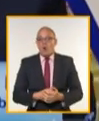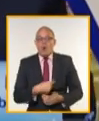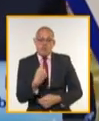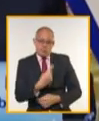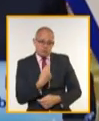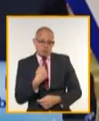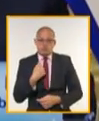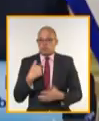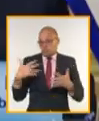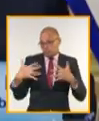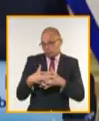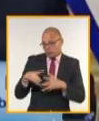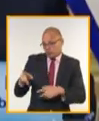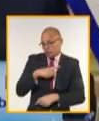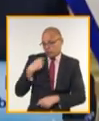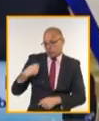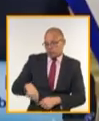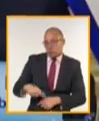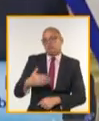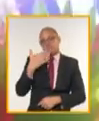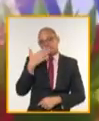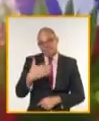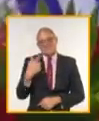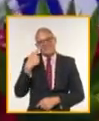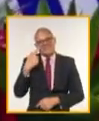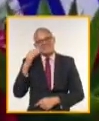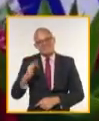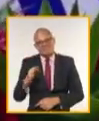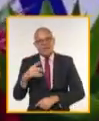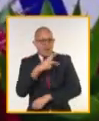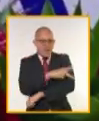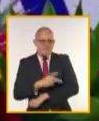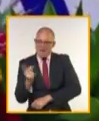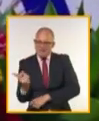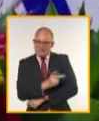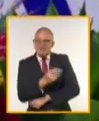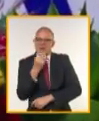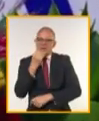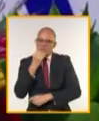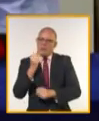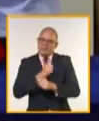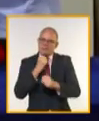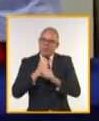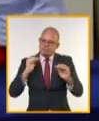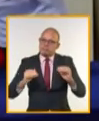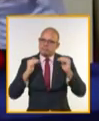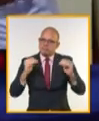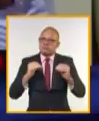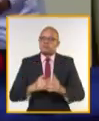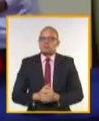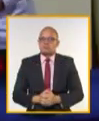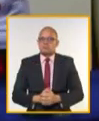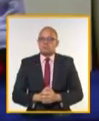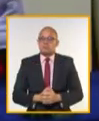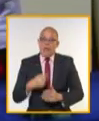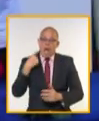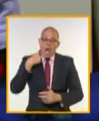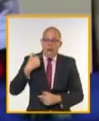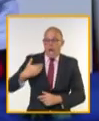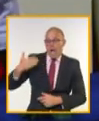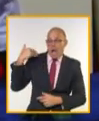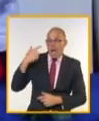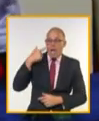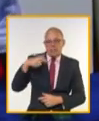puede hacer en materia de cooperación sur-sur. En los últimos años se marca un salto en la cooperación bilateral con avances en